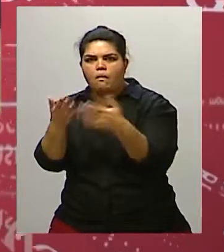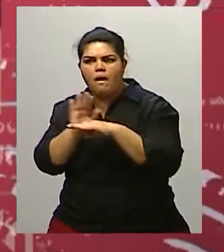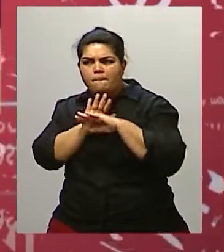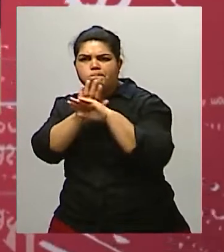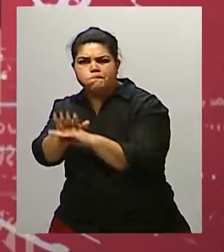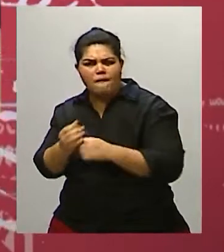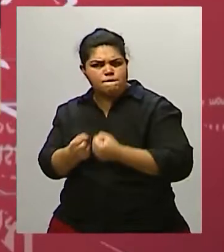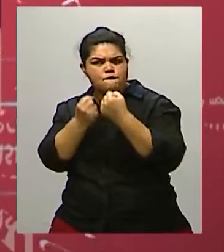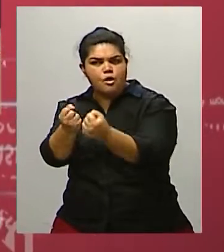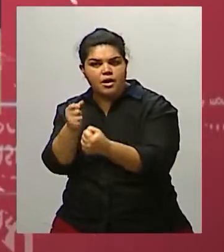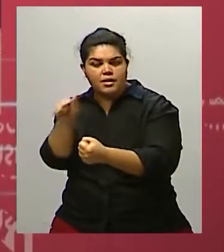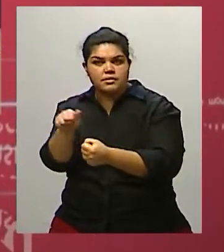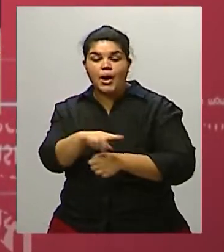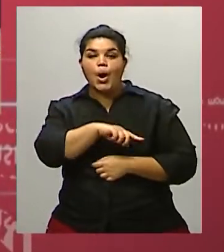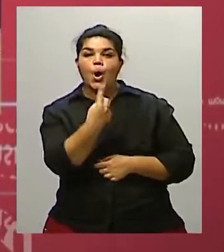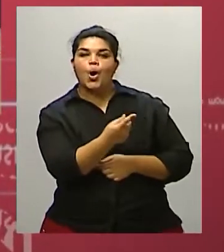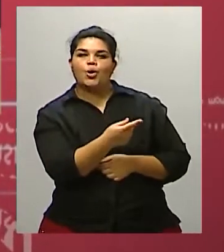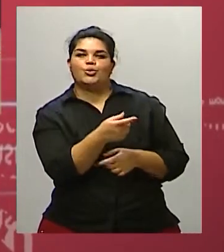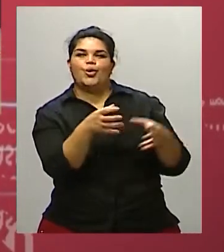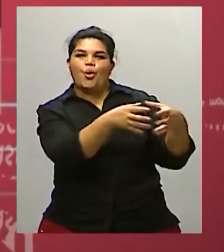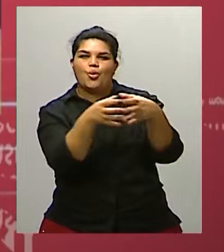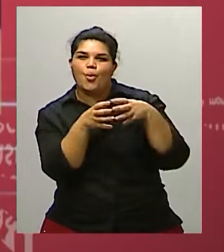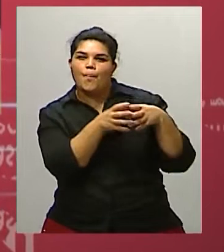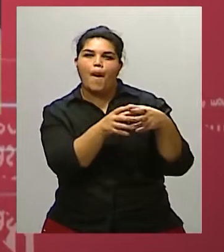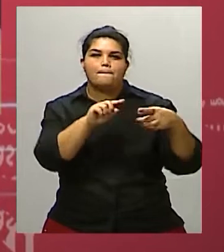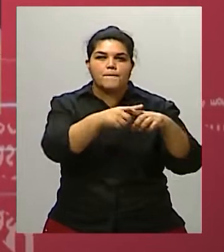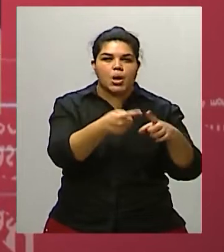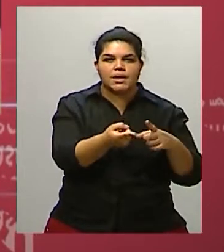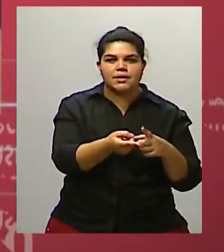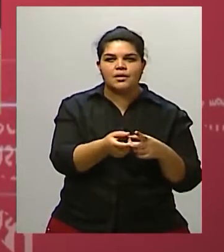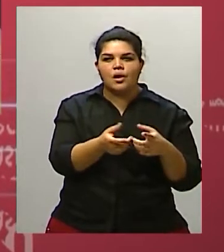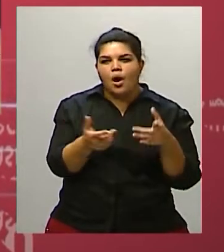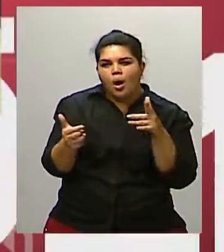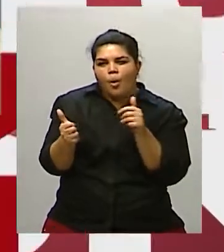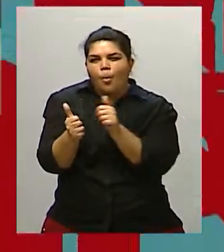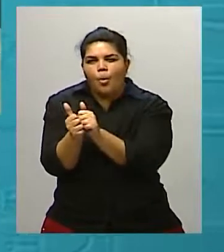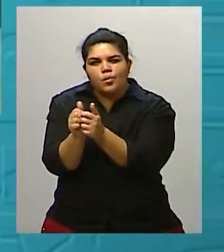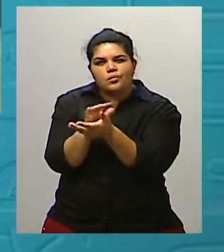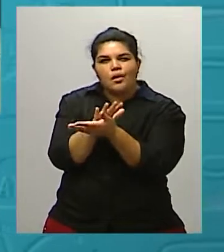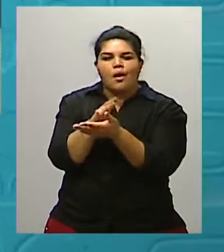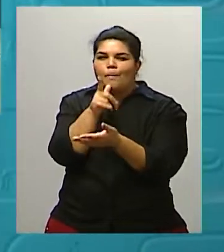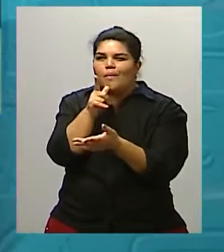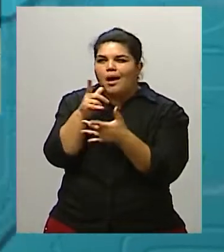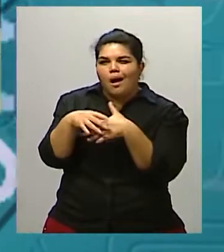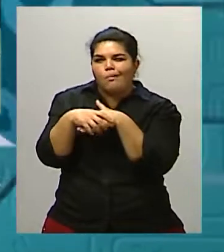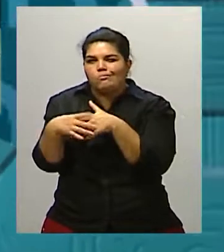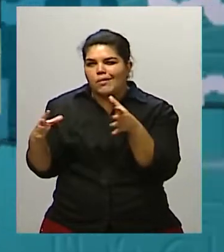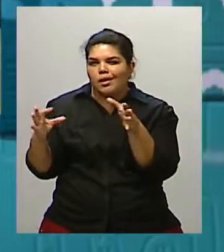referentes políticos con él, y tiene que ver con eso, con que mide muy bien. ¿Puede sostener esto en el tiempo hasta el año que viene,